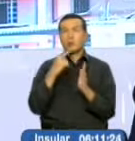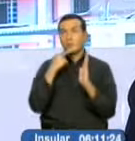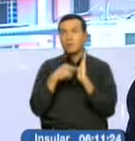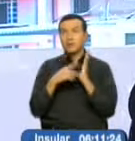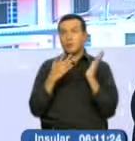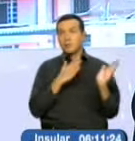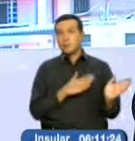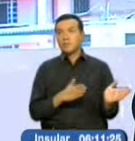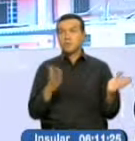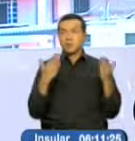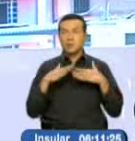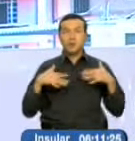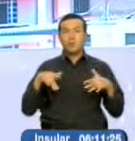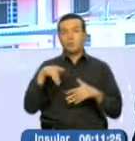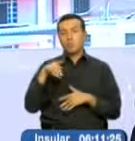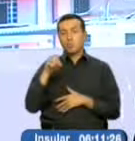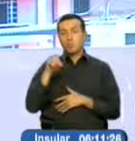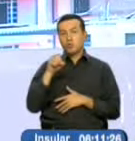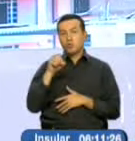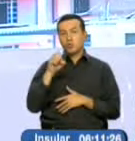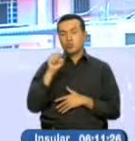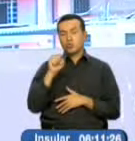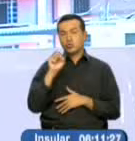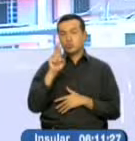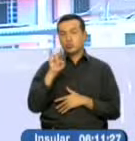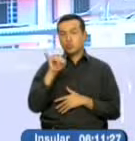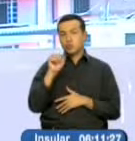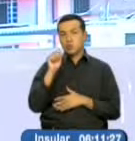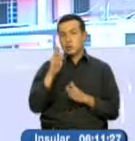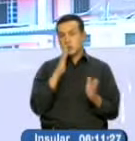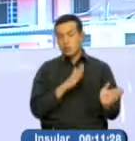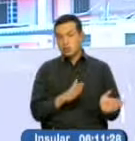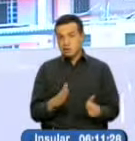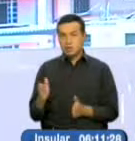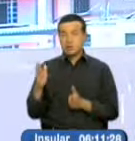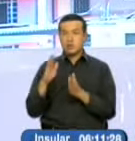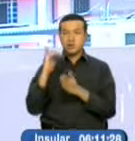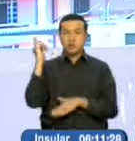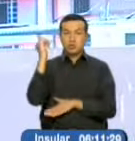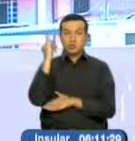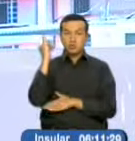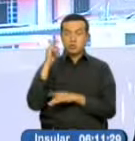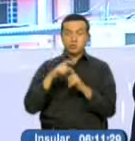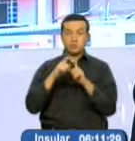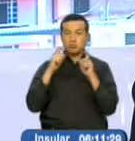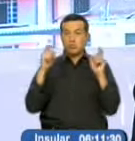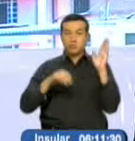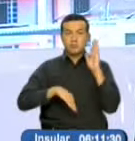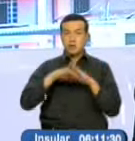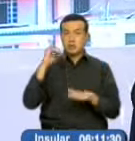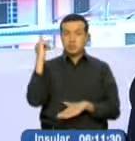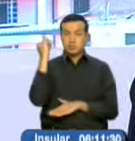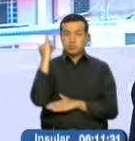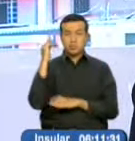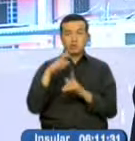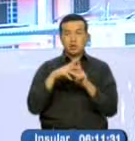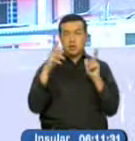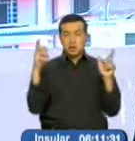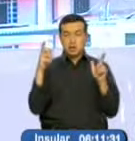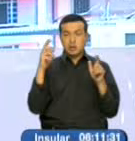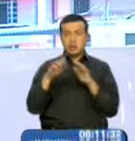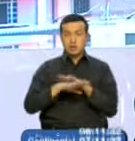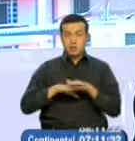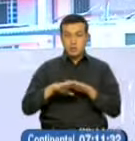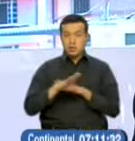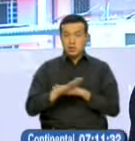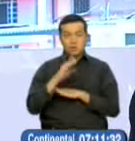la que estamos desarrollando en Pozorja, que es una sede logística, pero además de logística también de industrial, para sobre todo industria pesada, industria básica, es